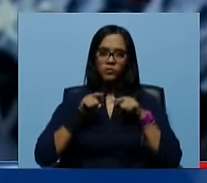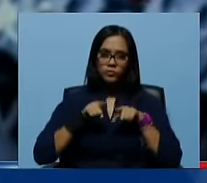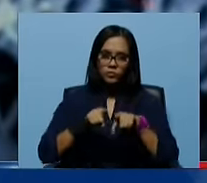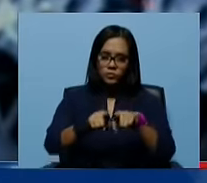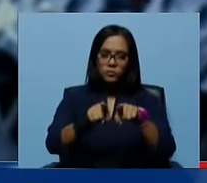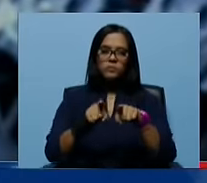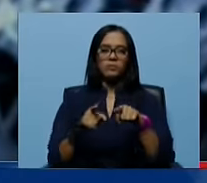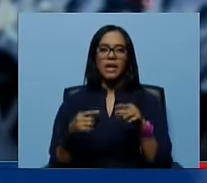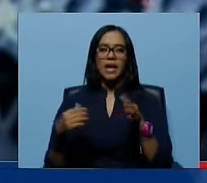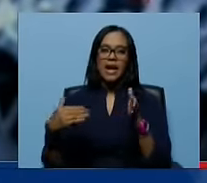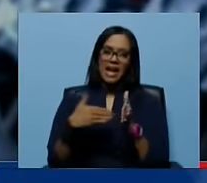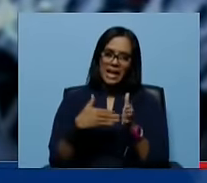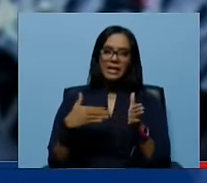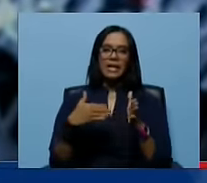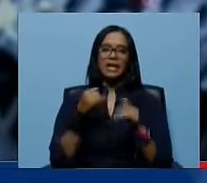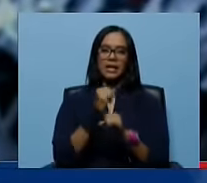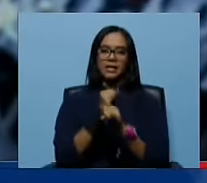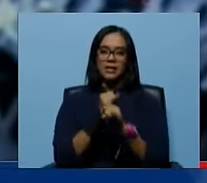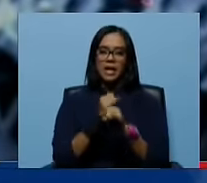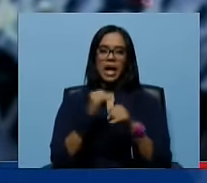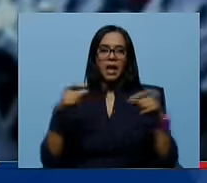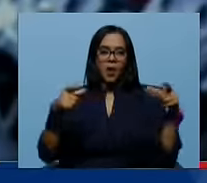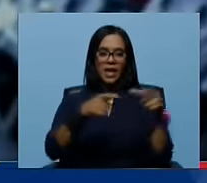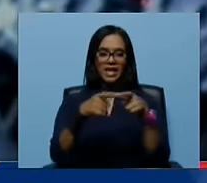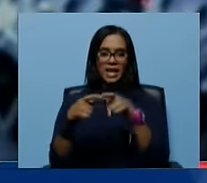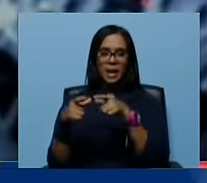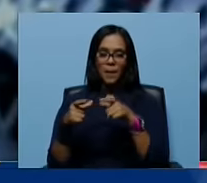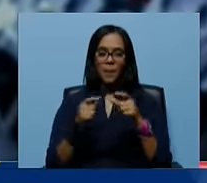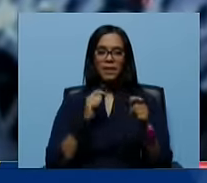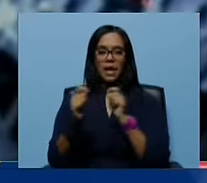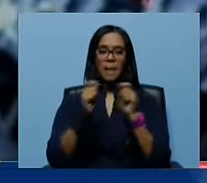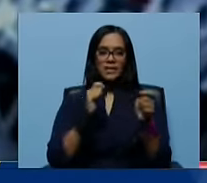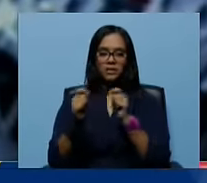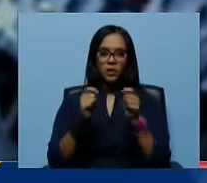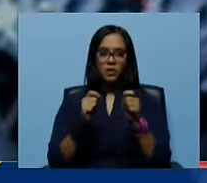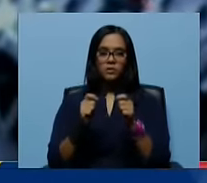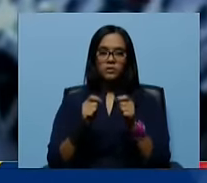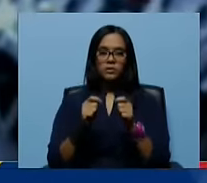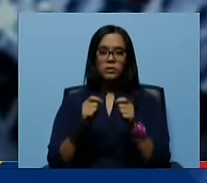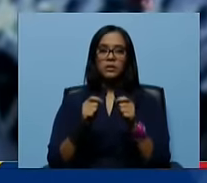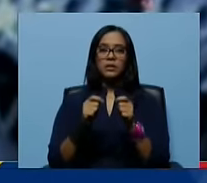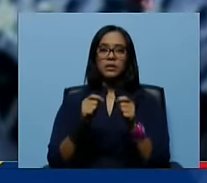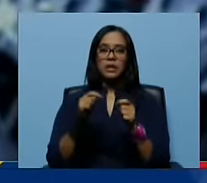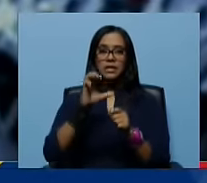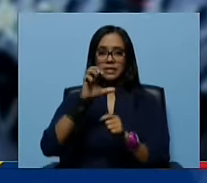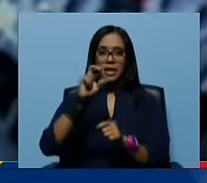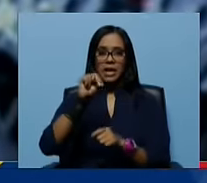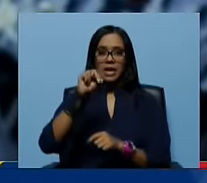ataque cibernético a los equipos de transmisión del Consejo Nacional Electoral,